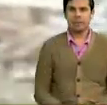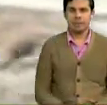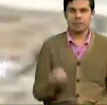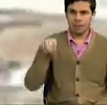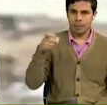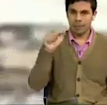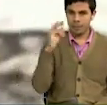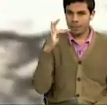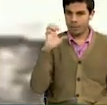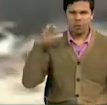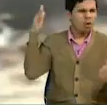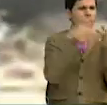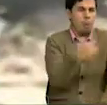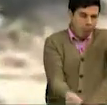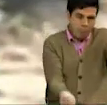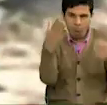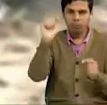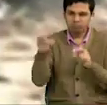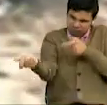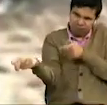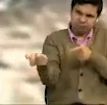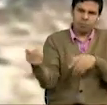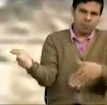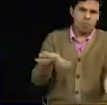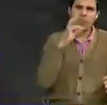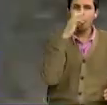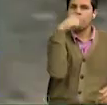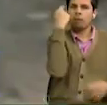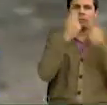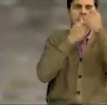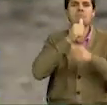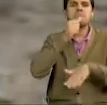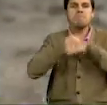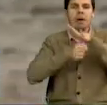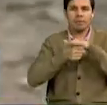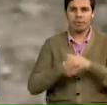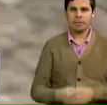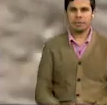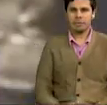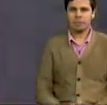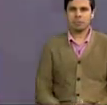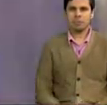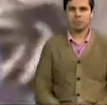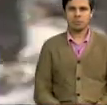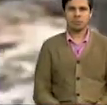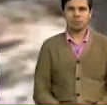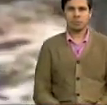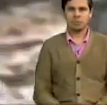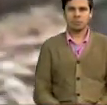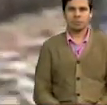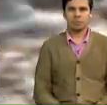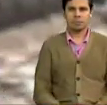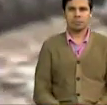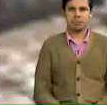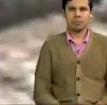Megateo se le atribuían atentados terroristas, asesinatos y tráfico de drogas. ¿Quién va a bajar el cuerpo? ¿Quién nos ayuda a bajar el cuerpo?